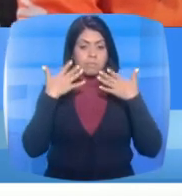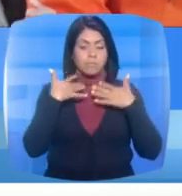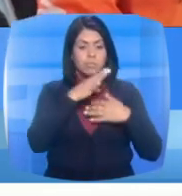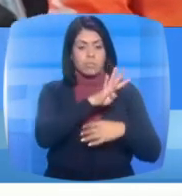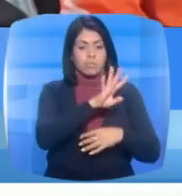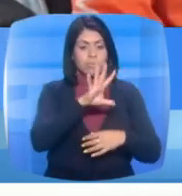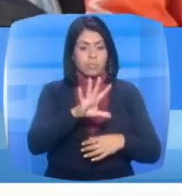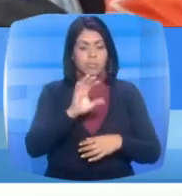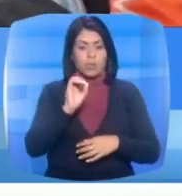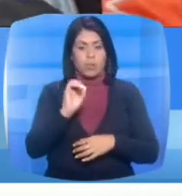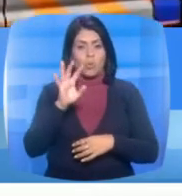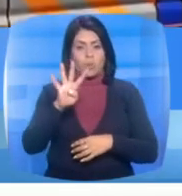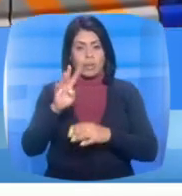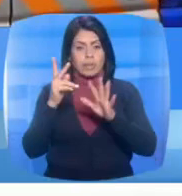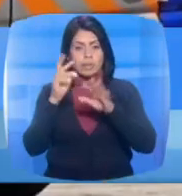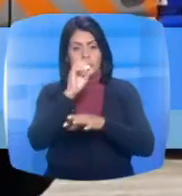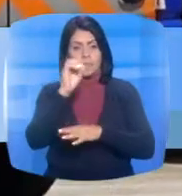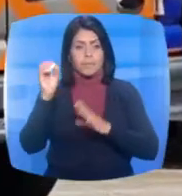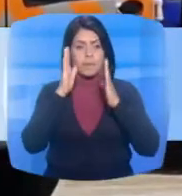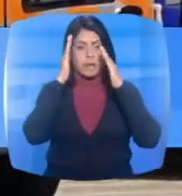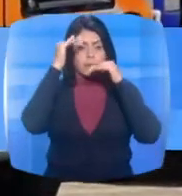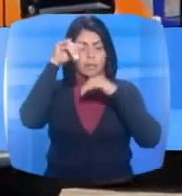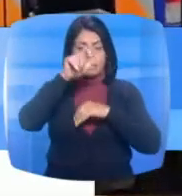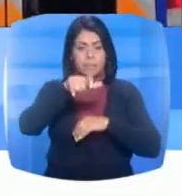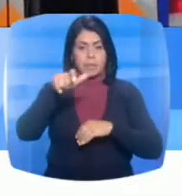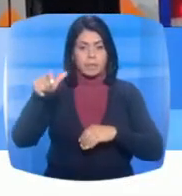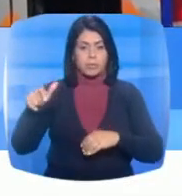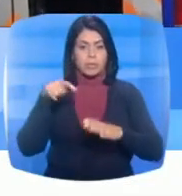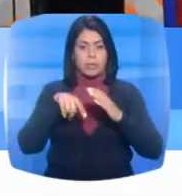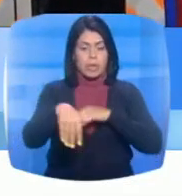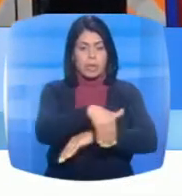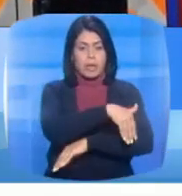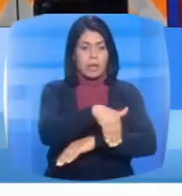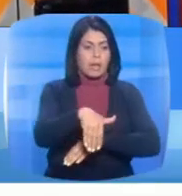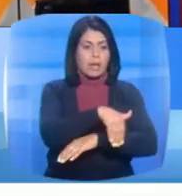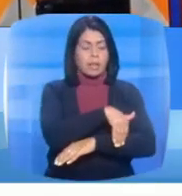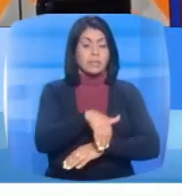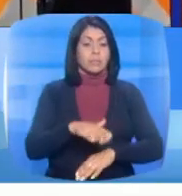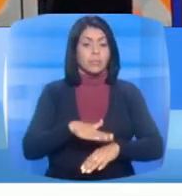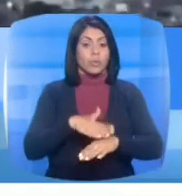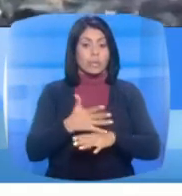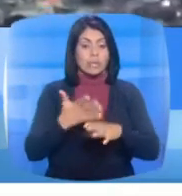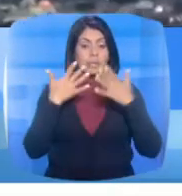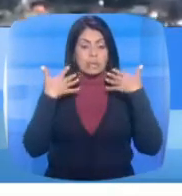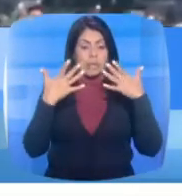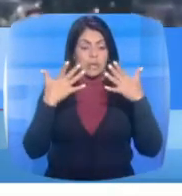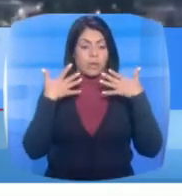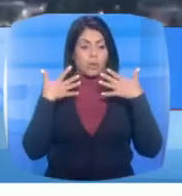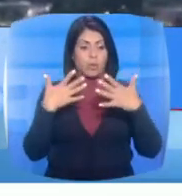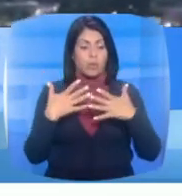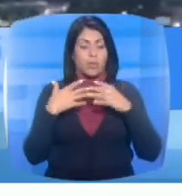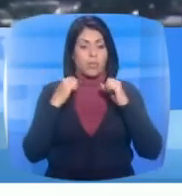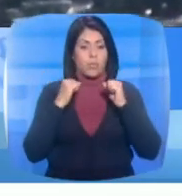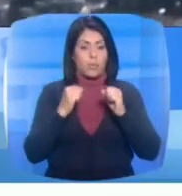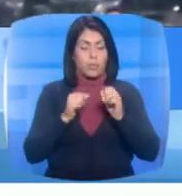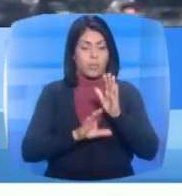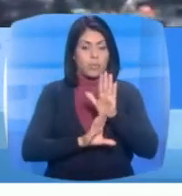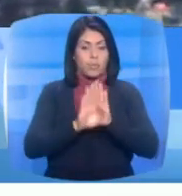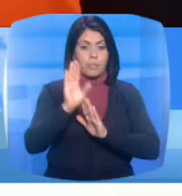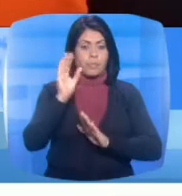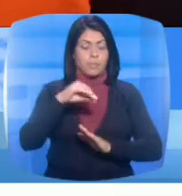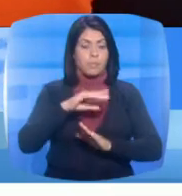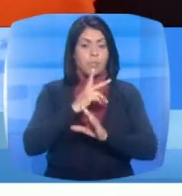y 47 grados. Las atenciones a ciudadanos en calles y avenidas por efectos de la ola de calor ha